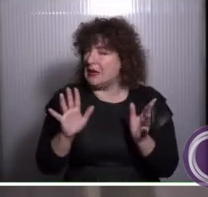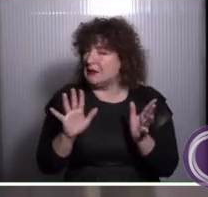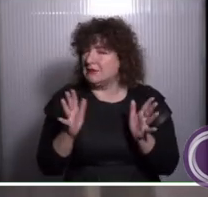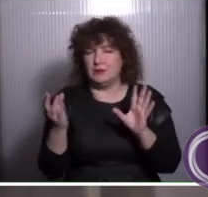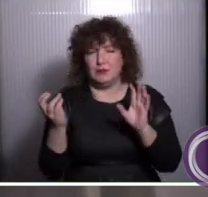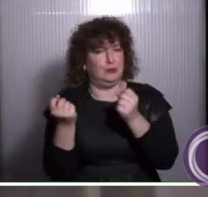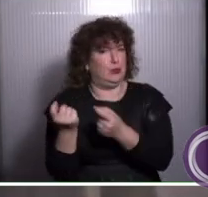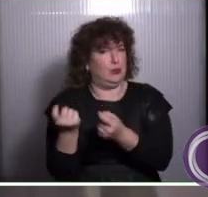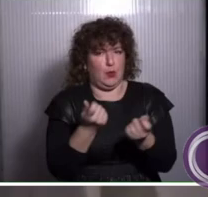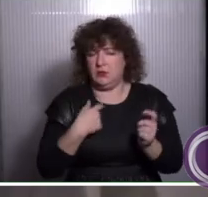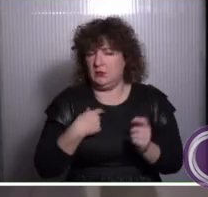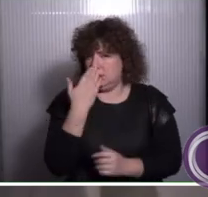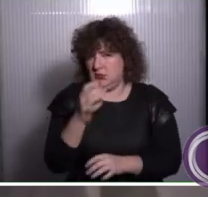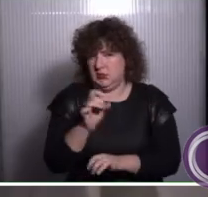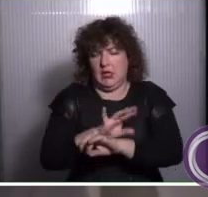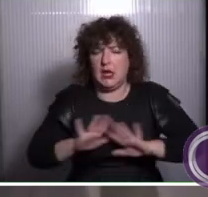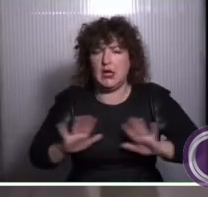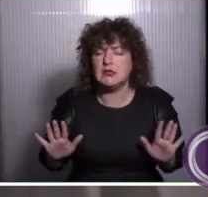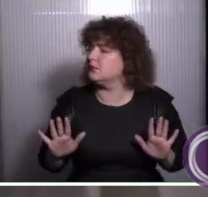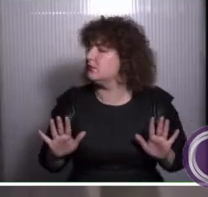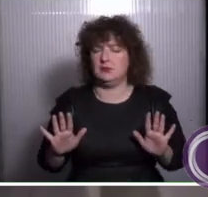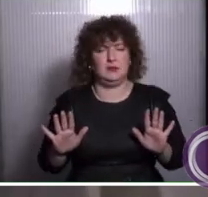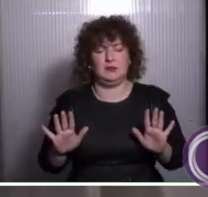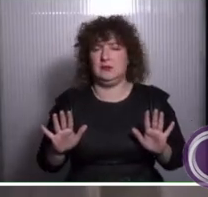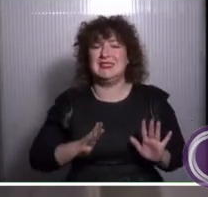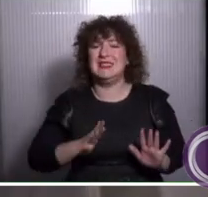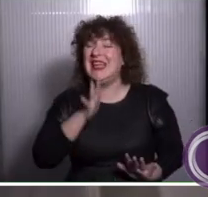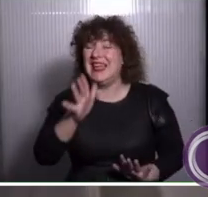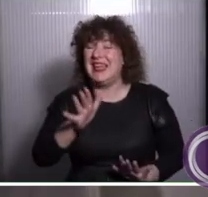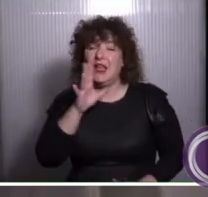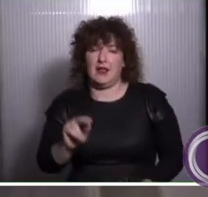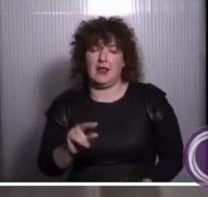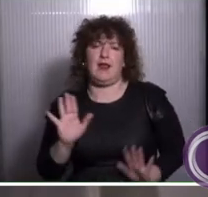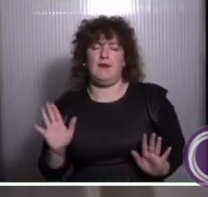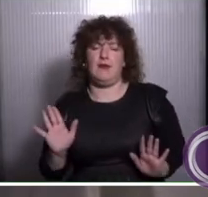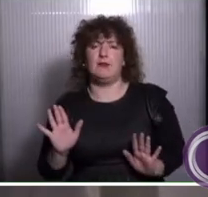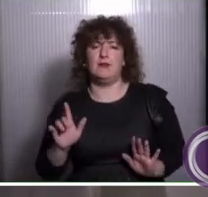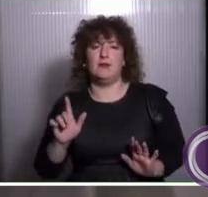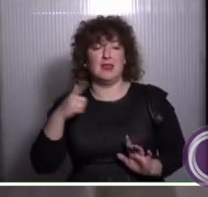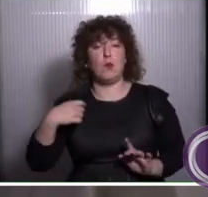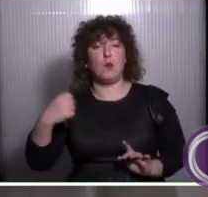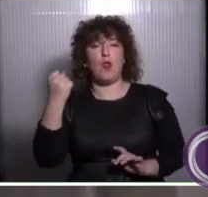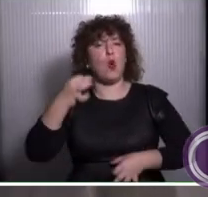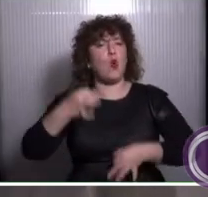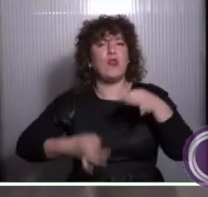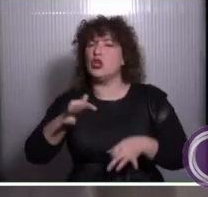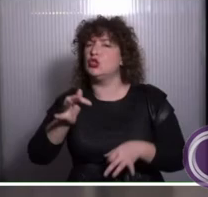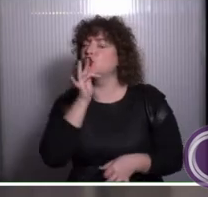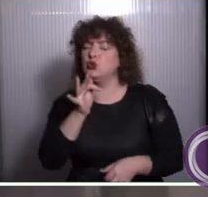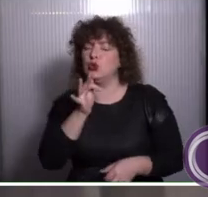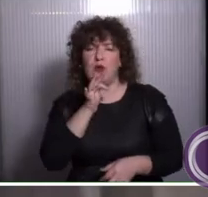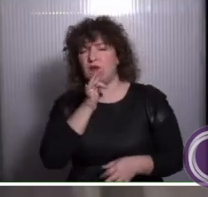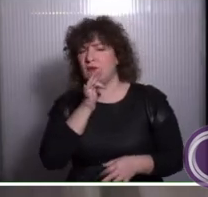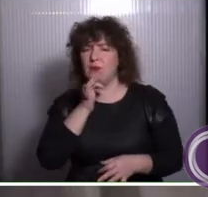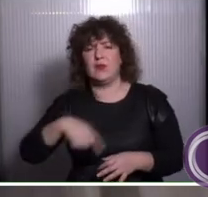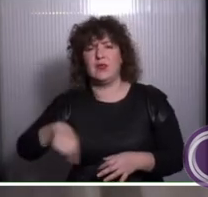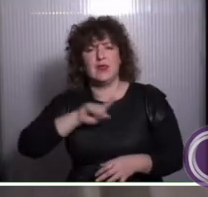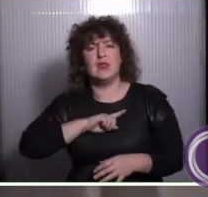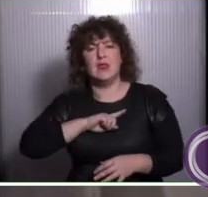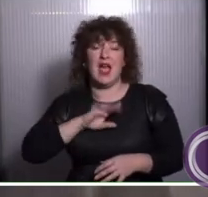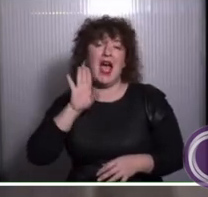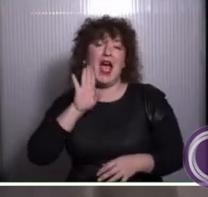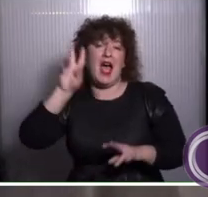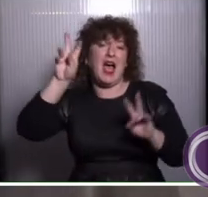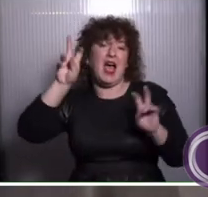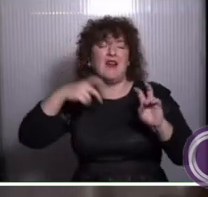decirlo con toda claridad. Es increíble que el poder judicial en este país no haya tenido recursos, según